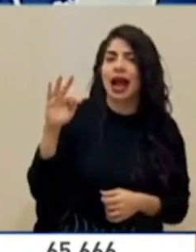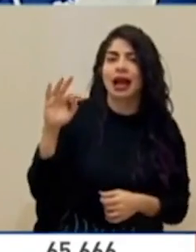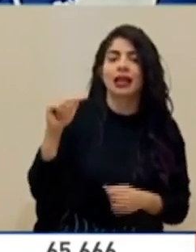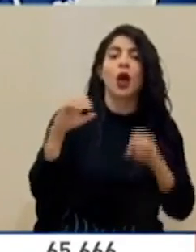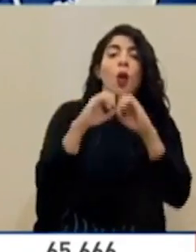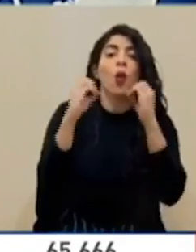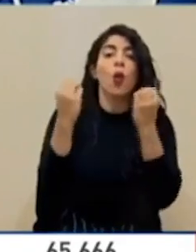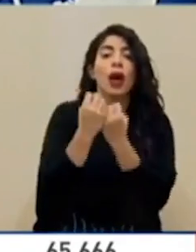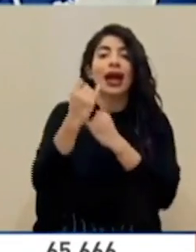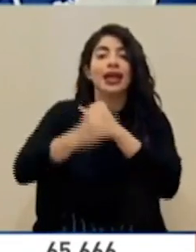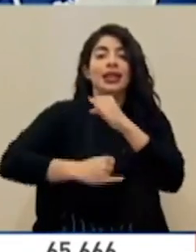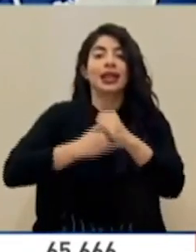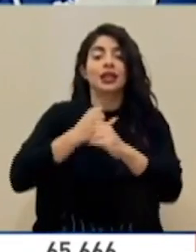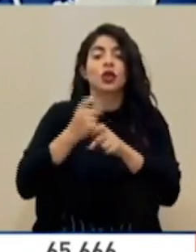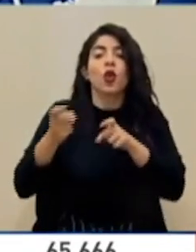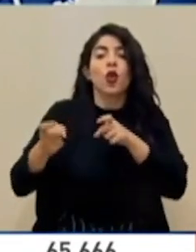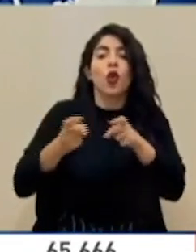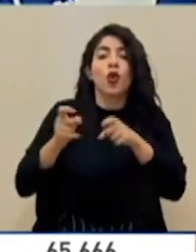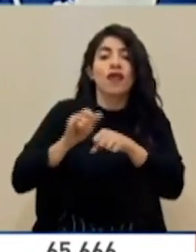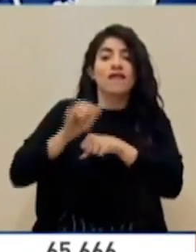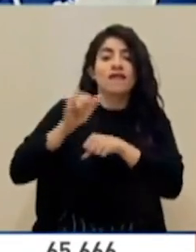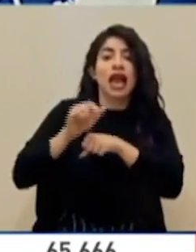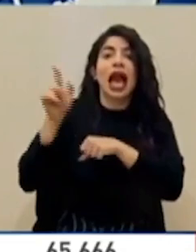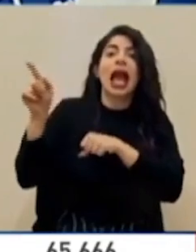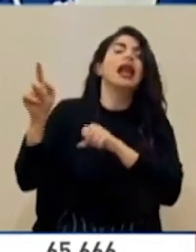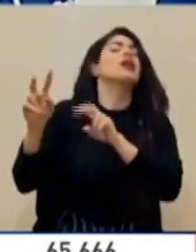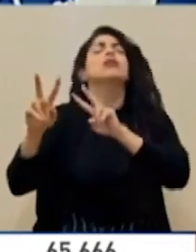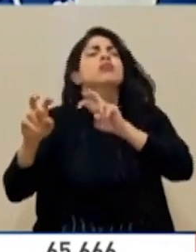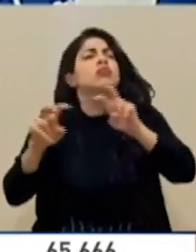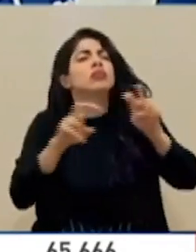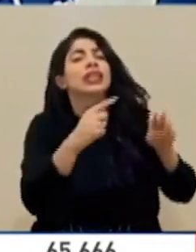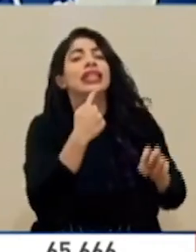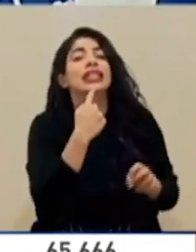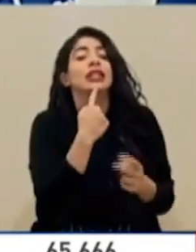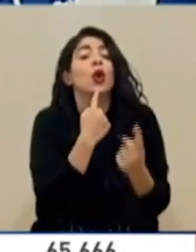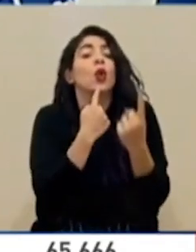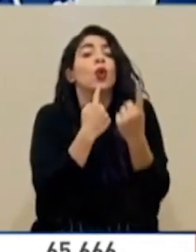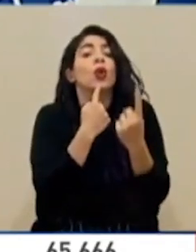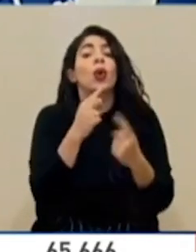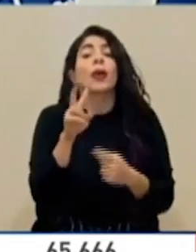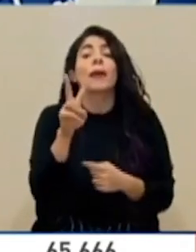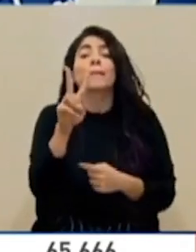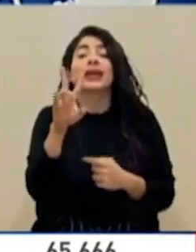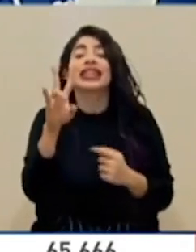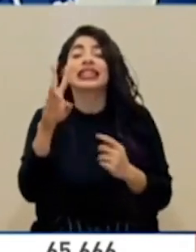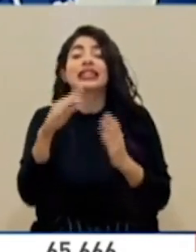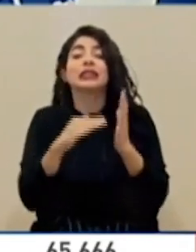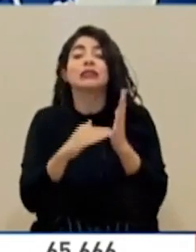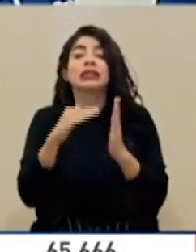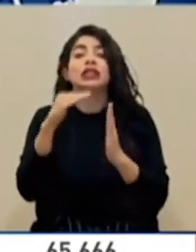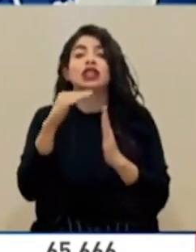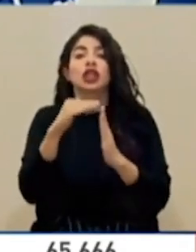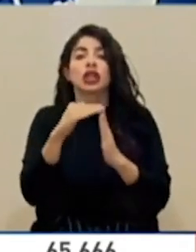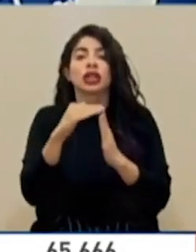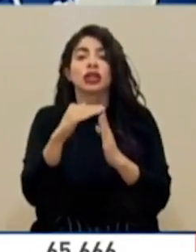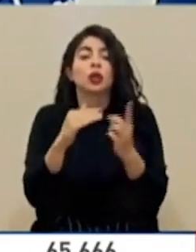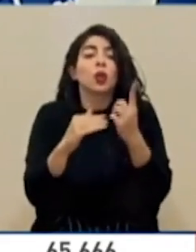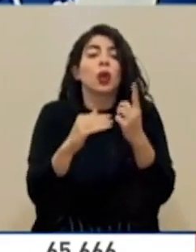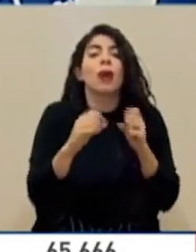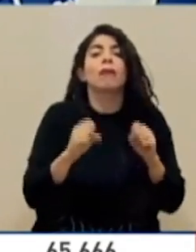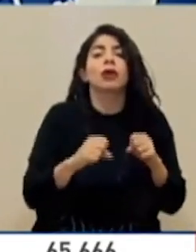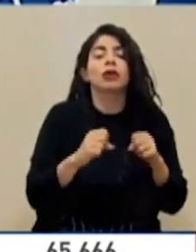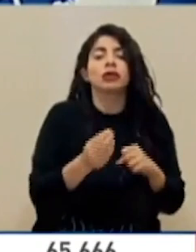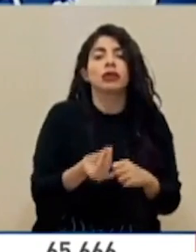Organización Internacional de Control de Viajes, que calculan incluso en 1 en 27 millones la probabilidad de que una persona durante un